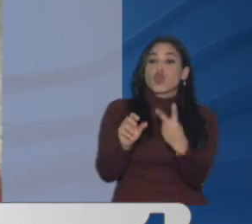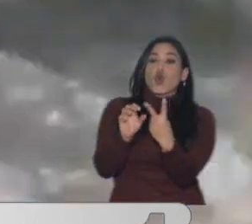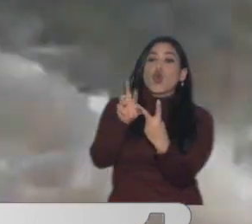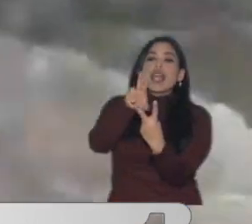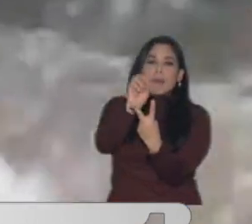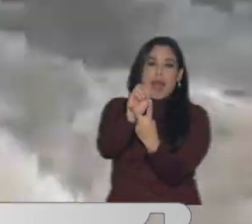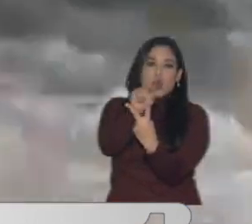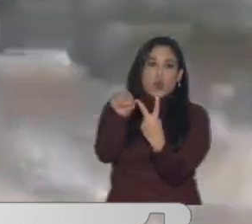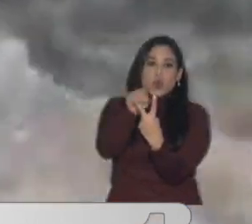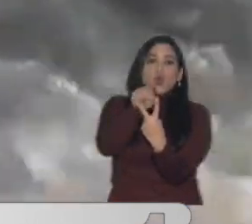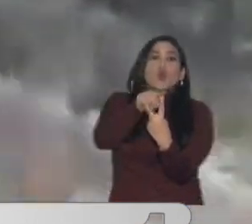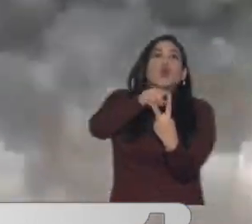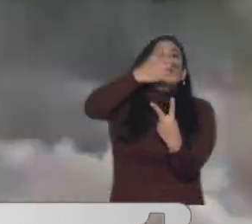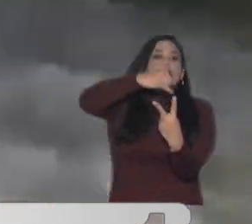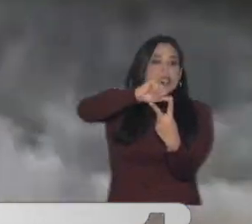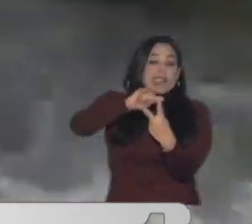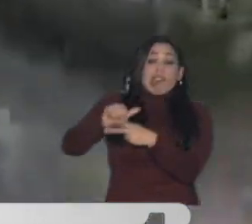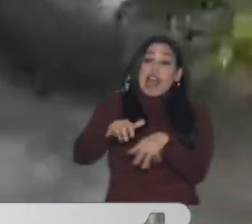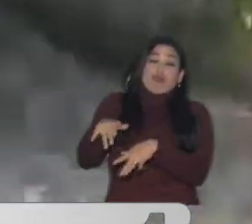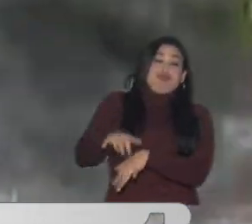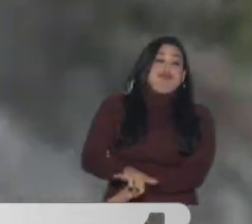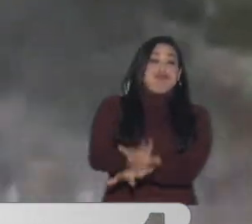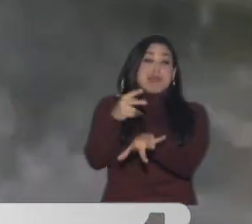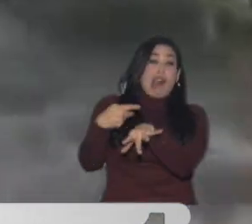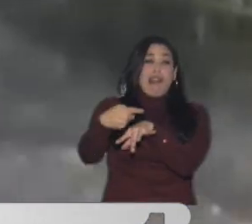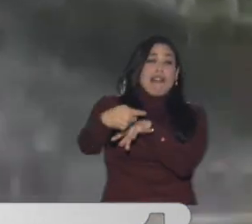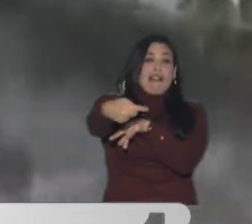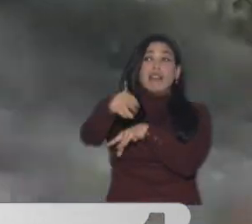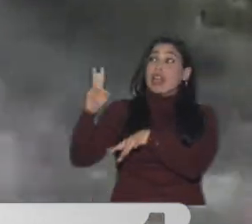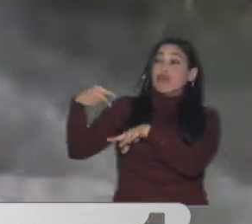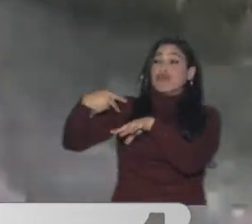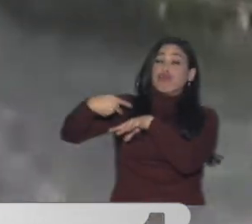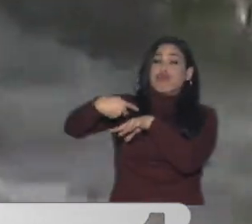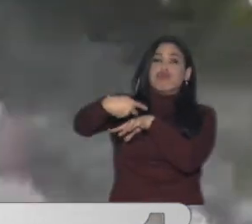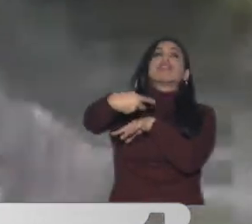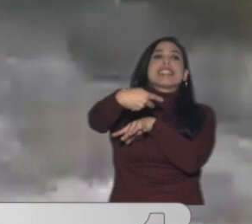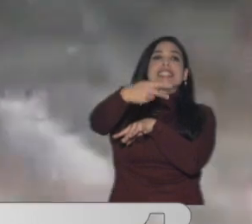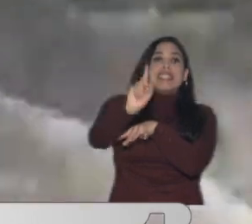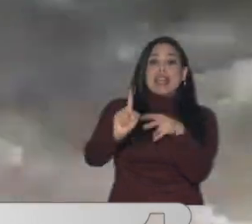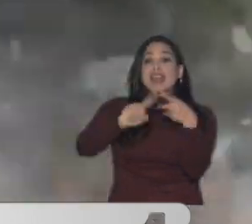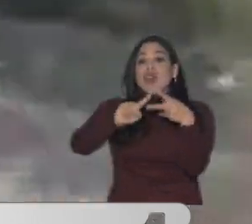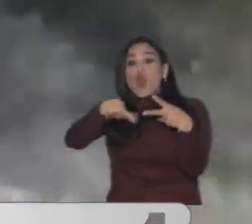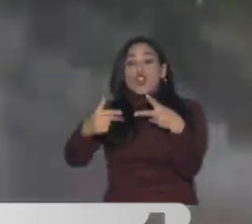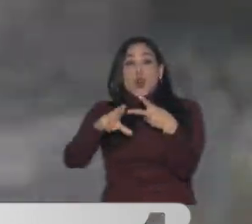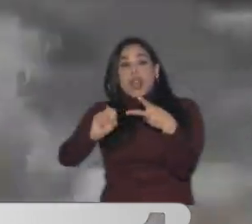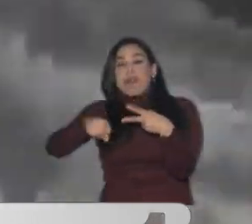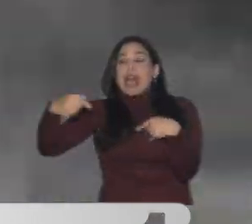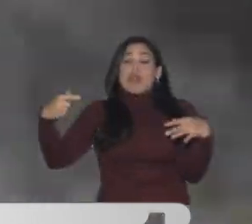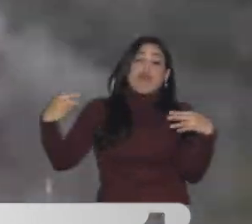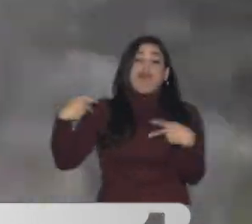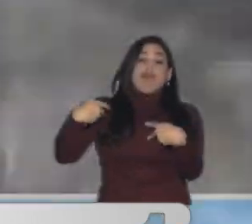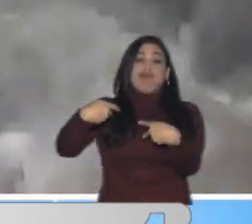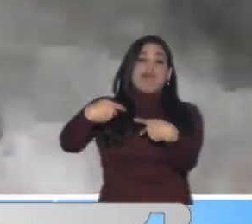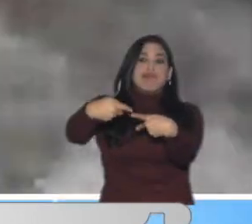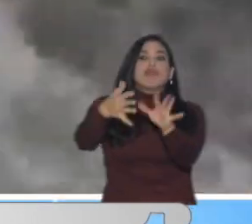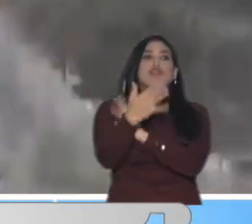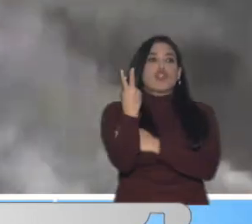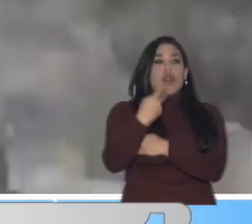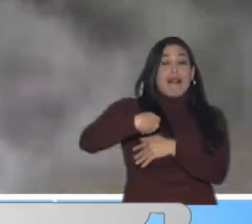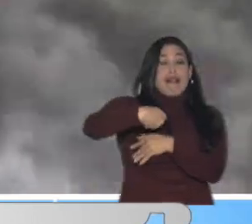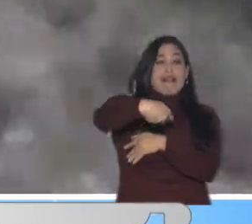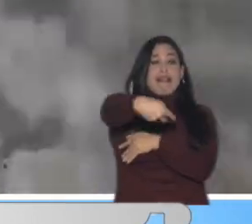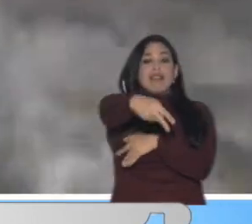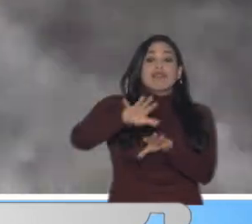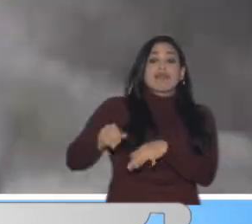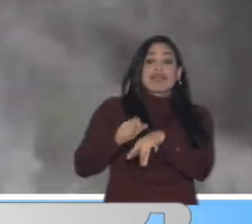hermanos, uno de ellos ya venía arrastrado por el arroyo de allá arriba. El otro hermano venía de aquellos lados, de la